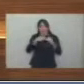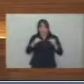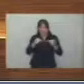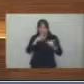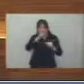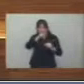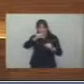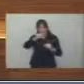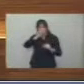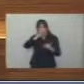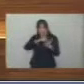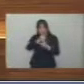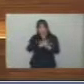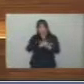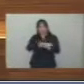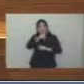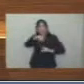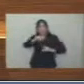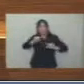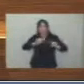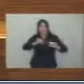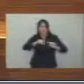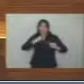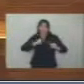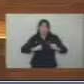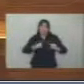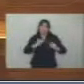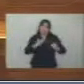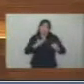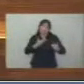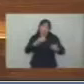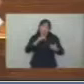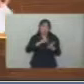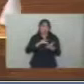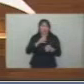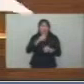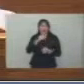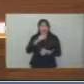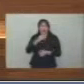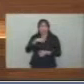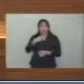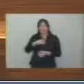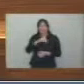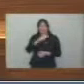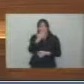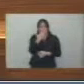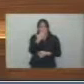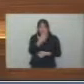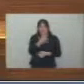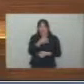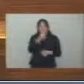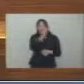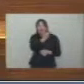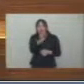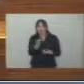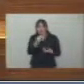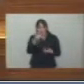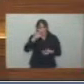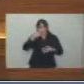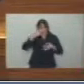ustedes decidieron, el Gobierno que presidía el señor Álvarez Cascos. Y fíjese, respecto al orden, sí, es cierto, vaya, sí es